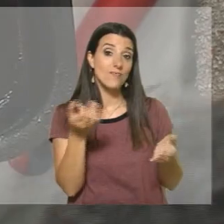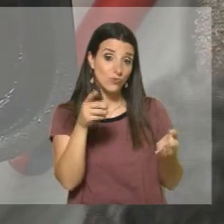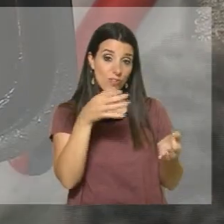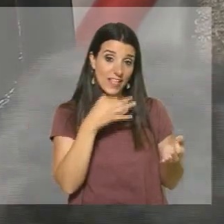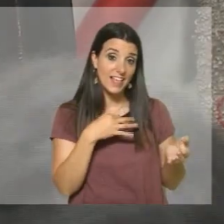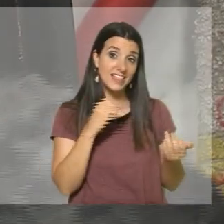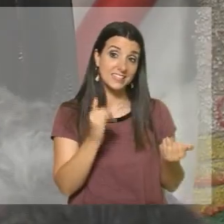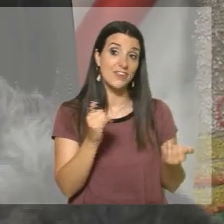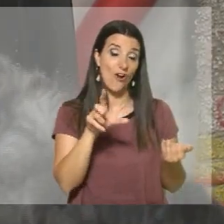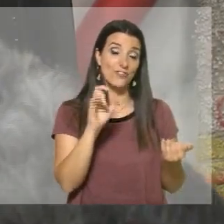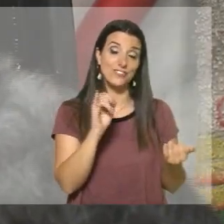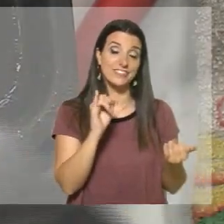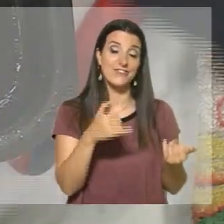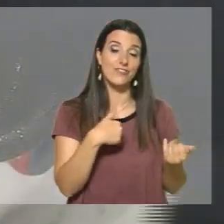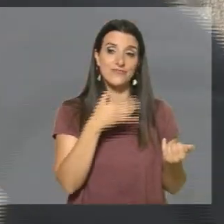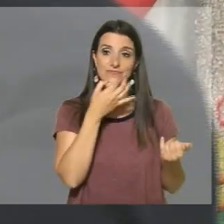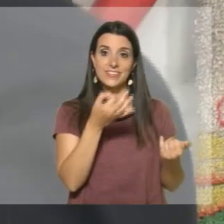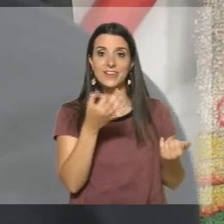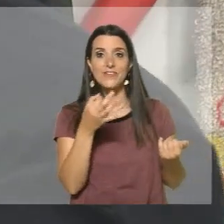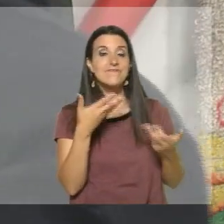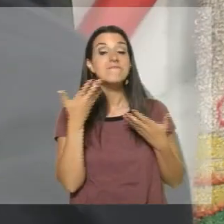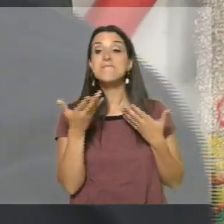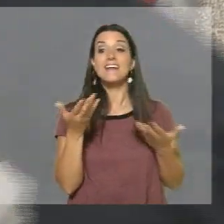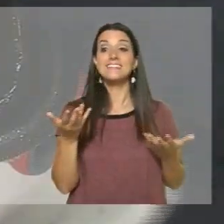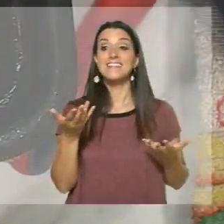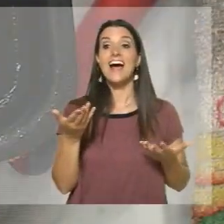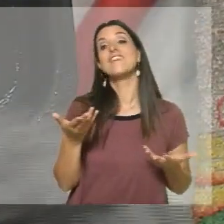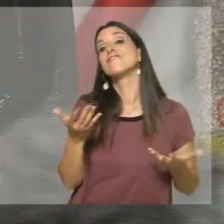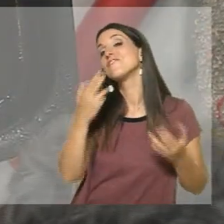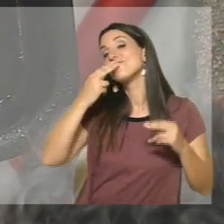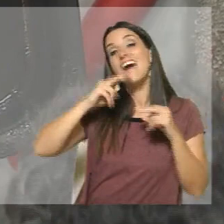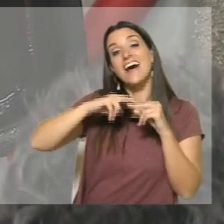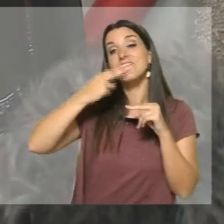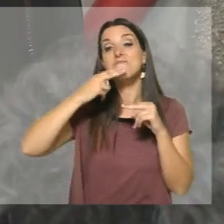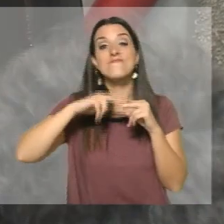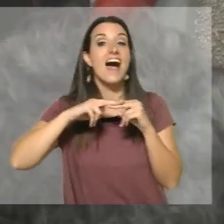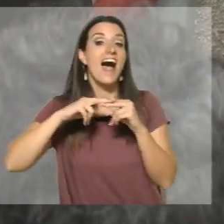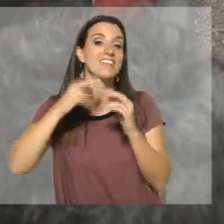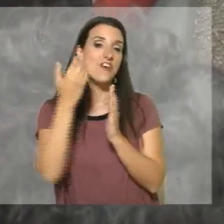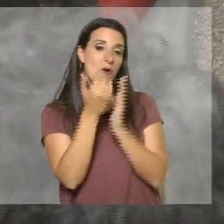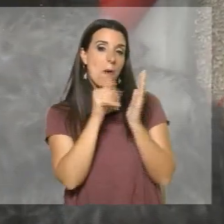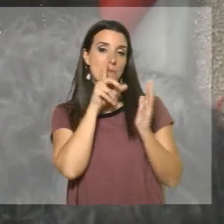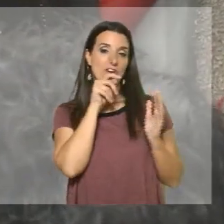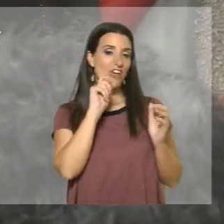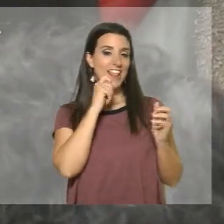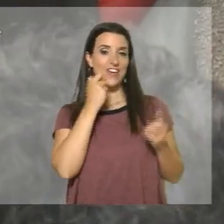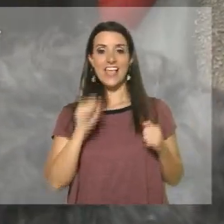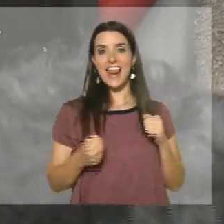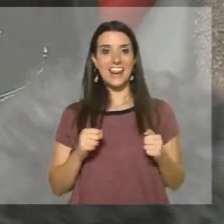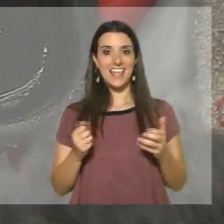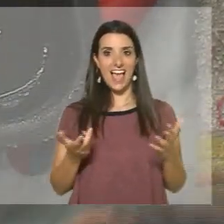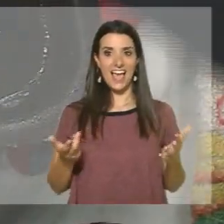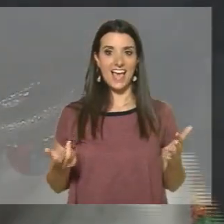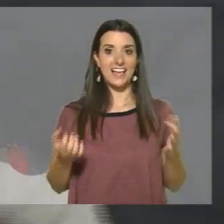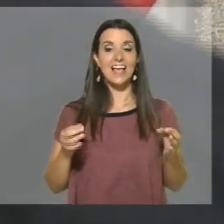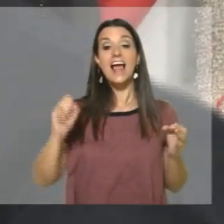trajiste. Sí, ¿verdad? Claro. ¿Qué me está pasando? Es este martes con este menú tan rico. Energía. Claro.